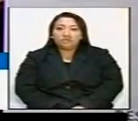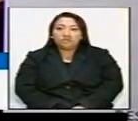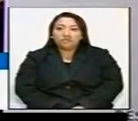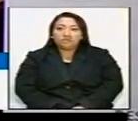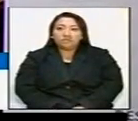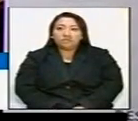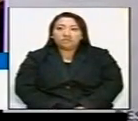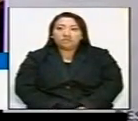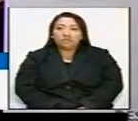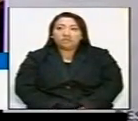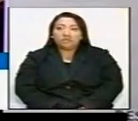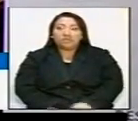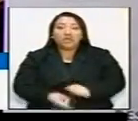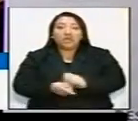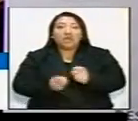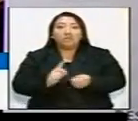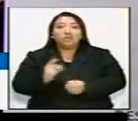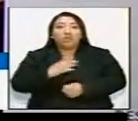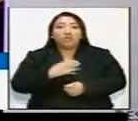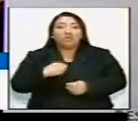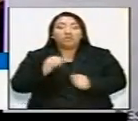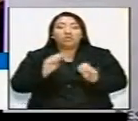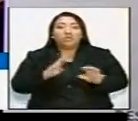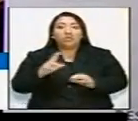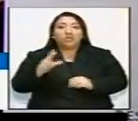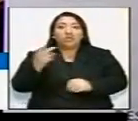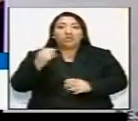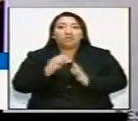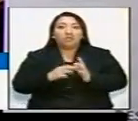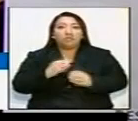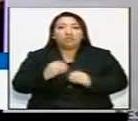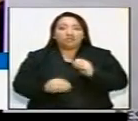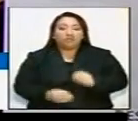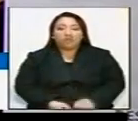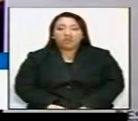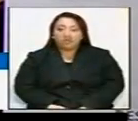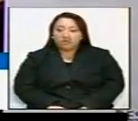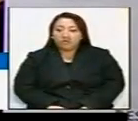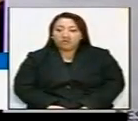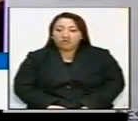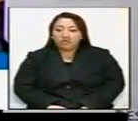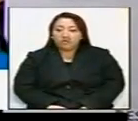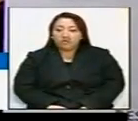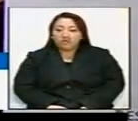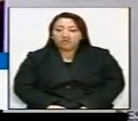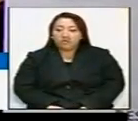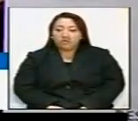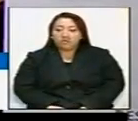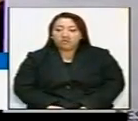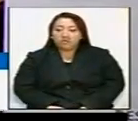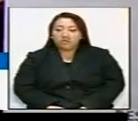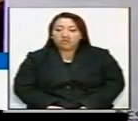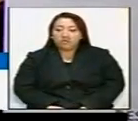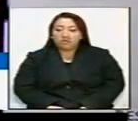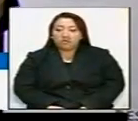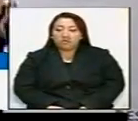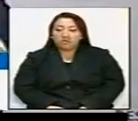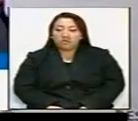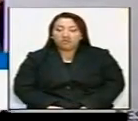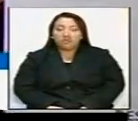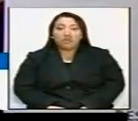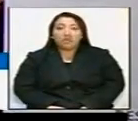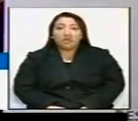Y con el cambio del gobierno en el 93, hubo un programa de reformas. Y esto inició y empezó con la